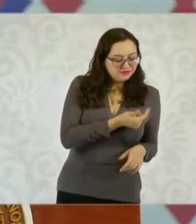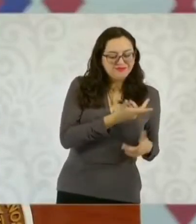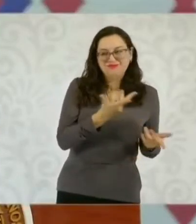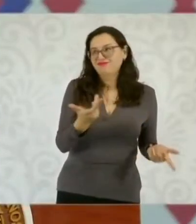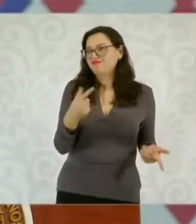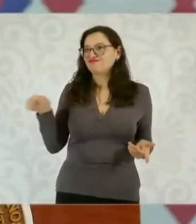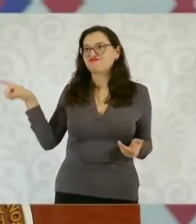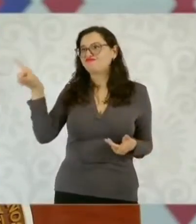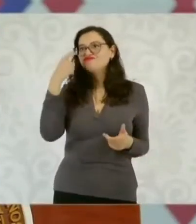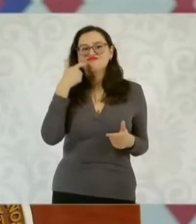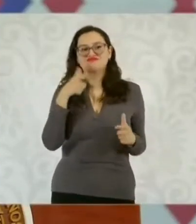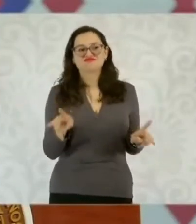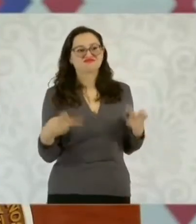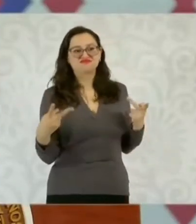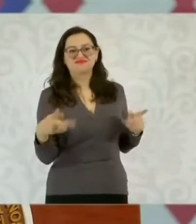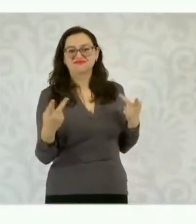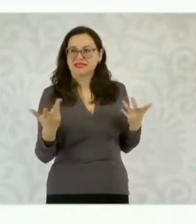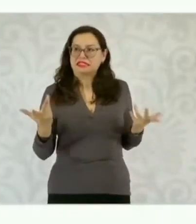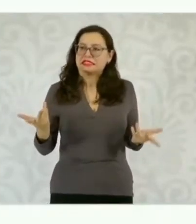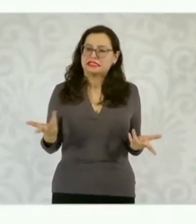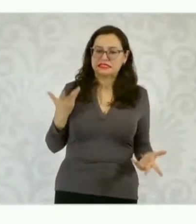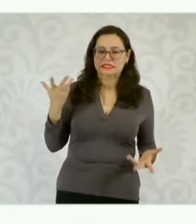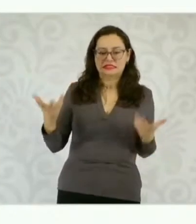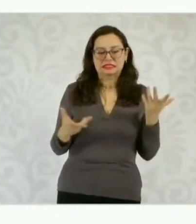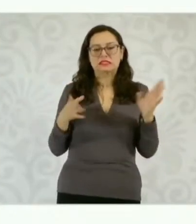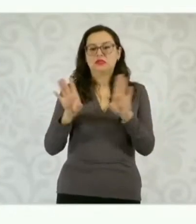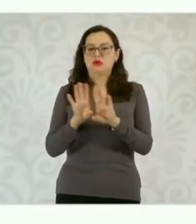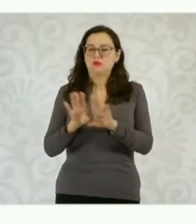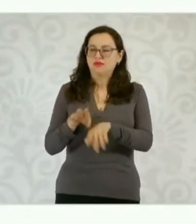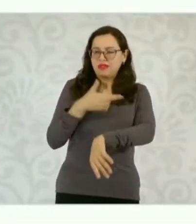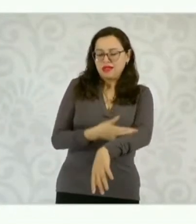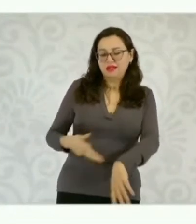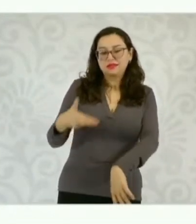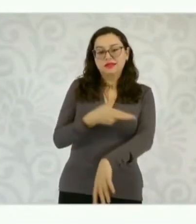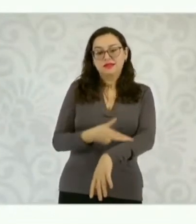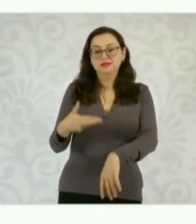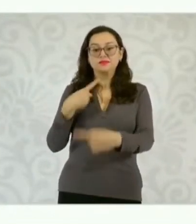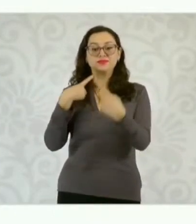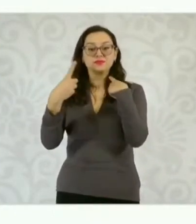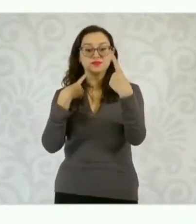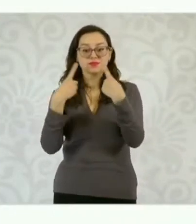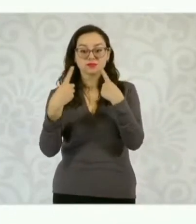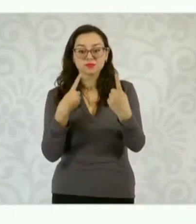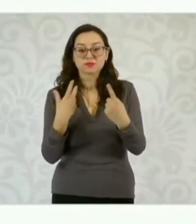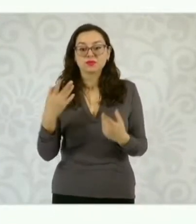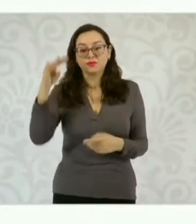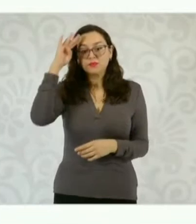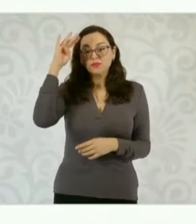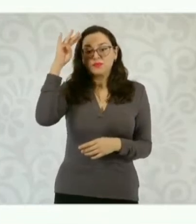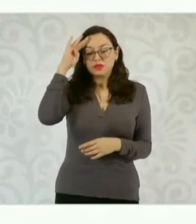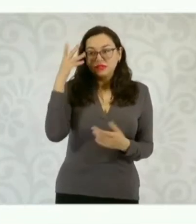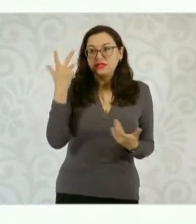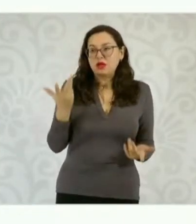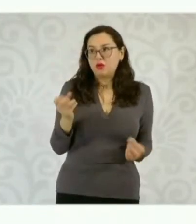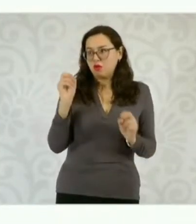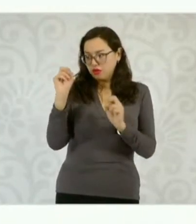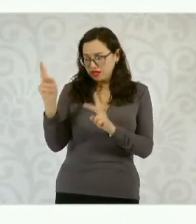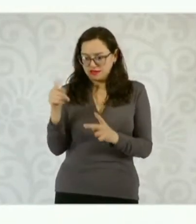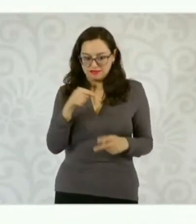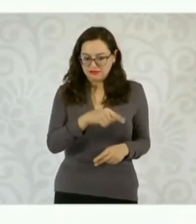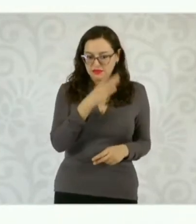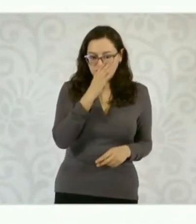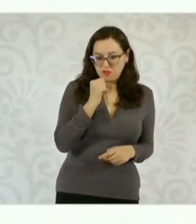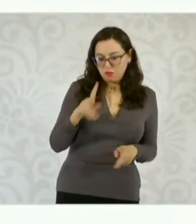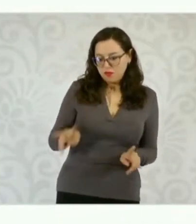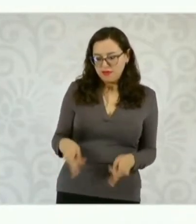redujimos casi 300 claves o tipos de medicamentos e insumos que podían ser reemplazados por otro insumo con la misma o mejor